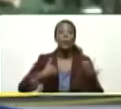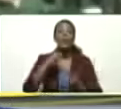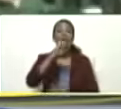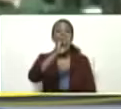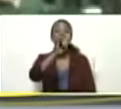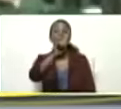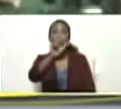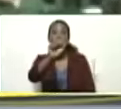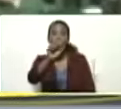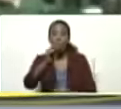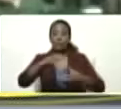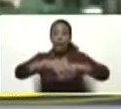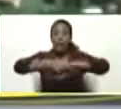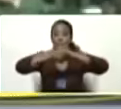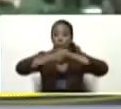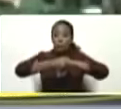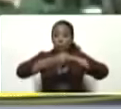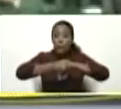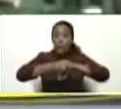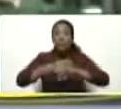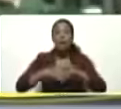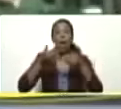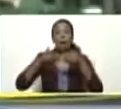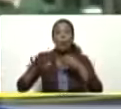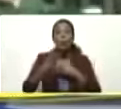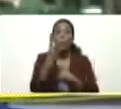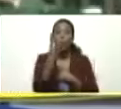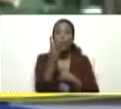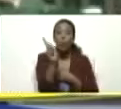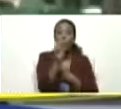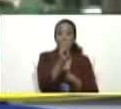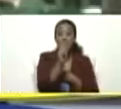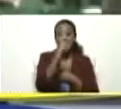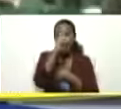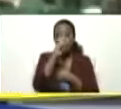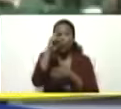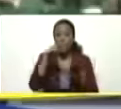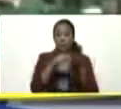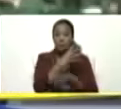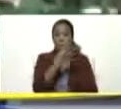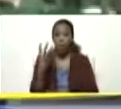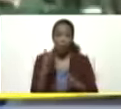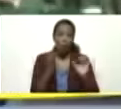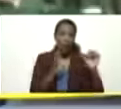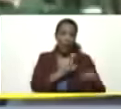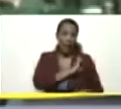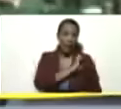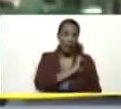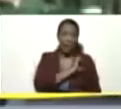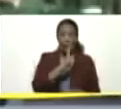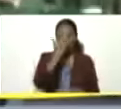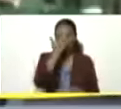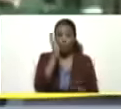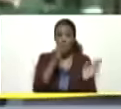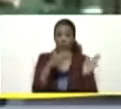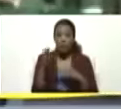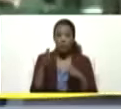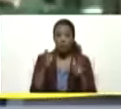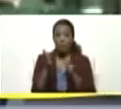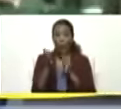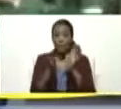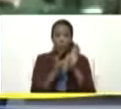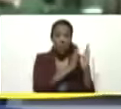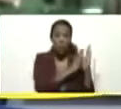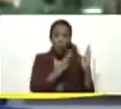impuestos en los primeros cuatro meses del año buena noticia, un buen dato,